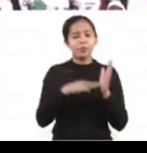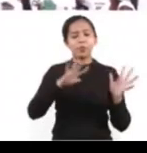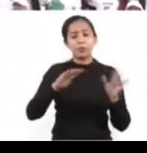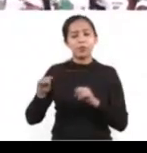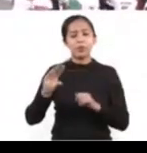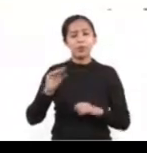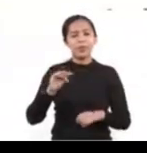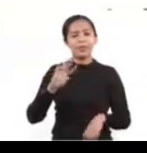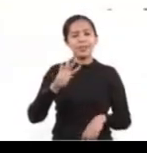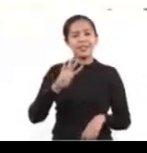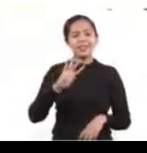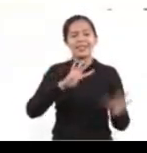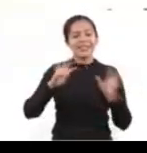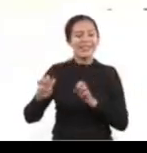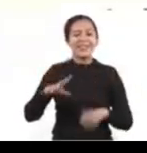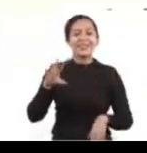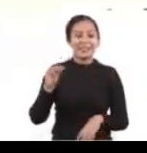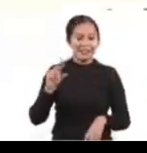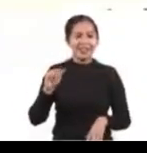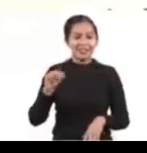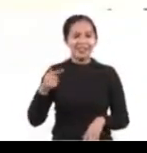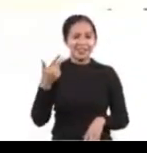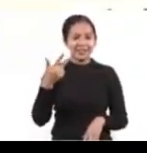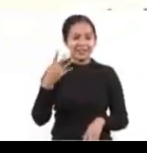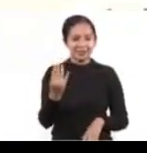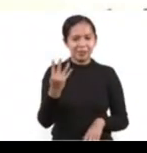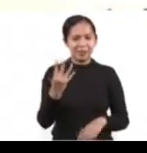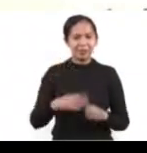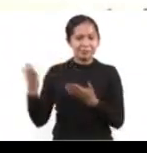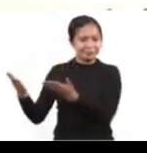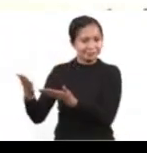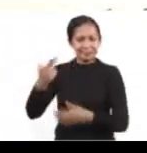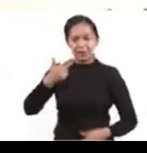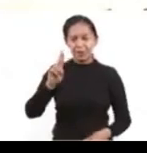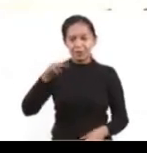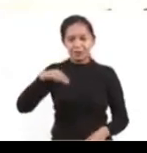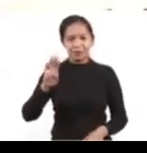a 1995. No se escuchó el aplauso para Humberto Chiquita